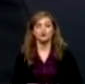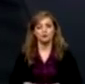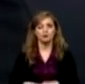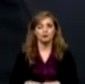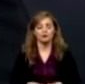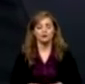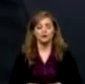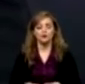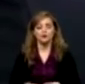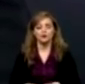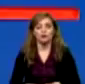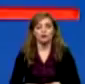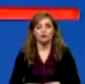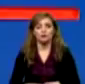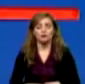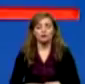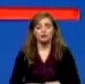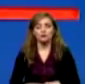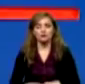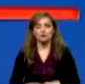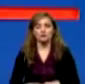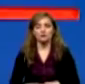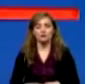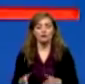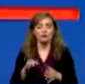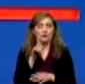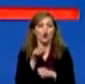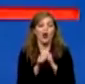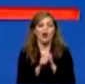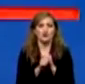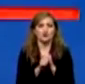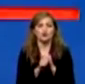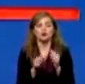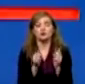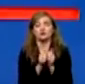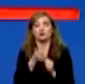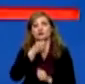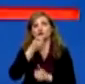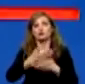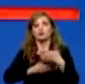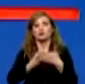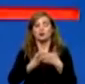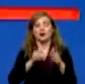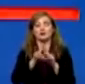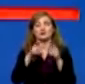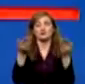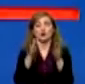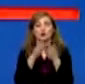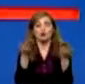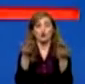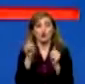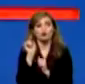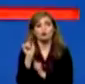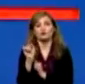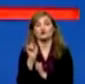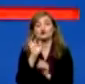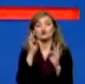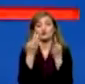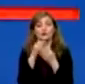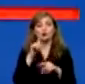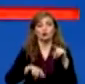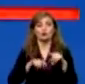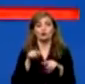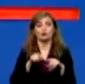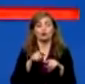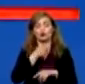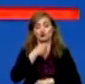Yepes, 24 horas. A un año del secuestro del equipo periodístico de Diario El Comercio, familiares y amigos de los periodistas